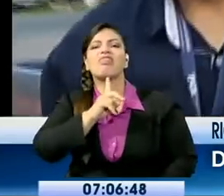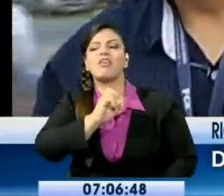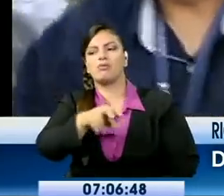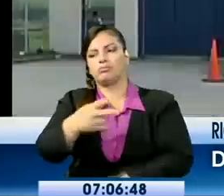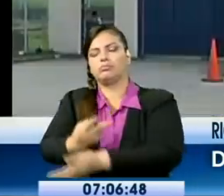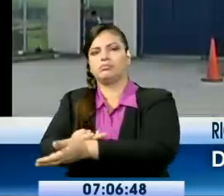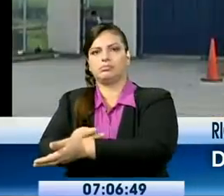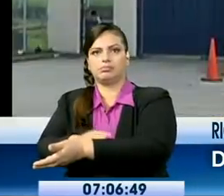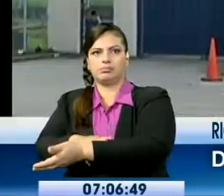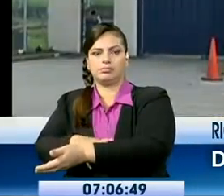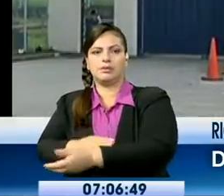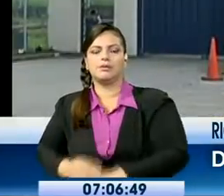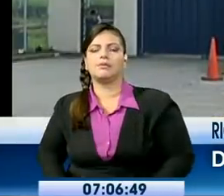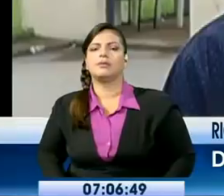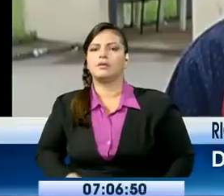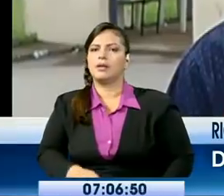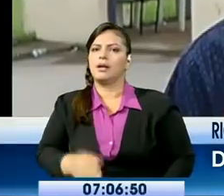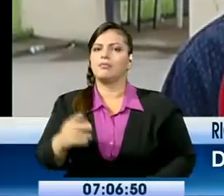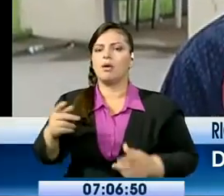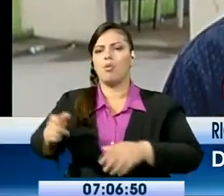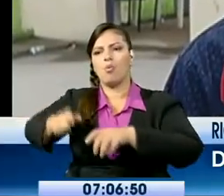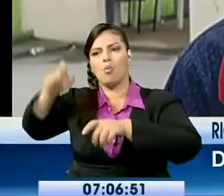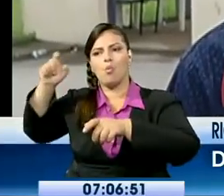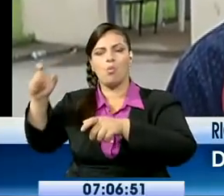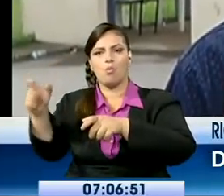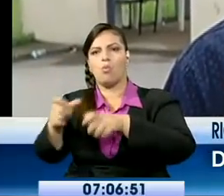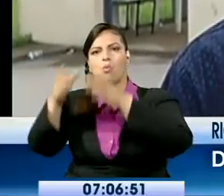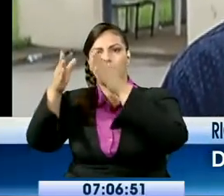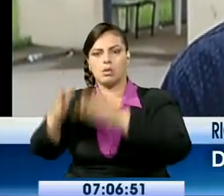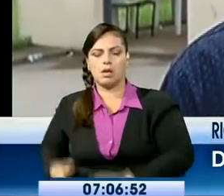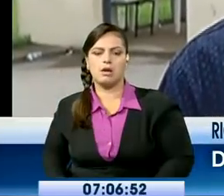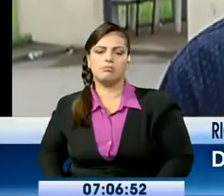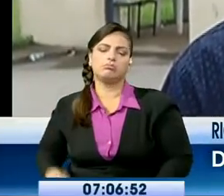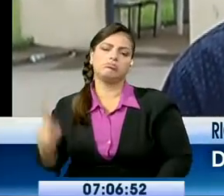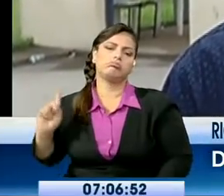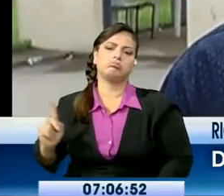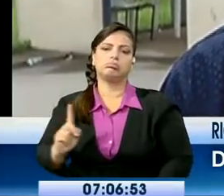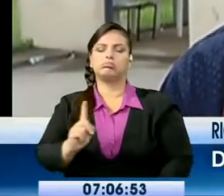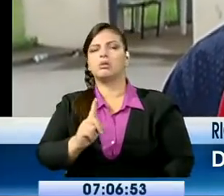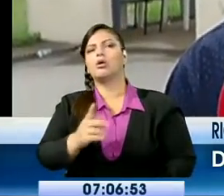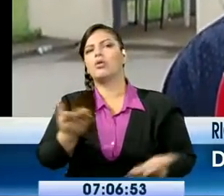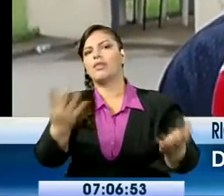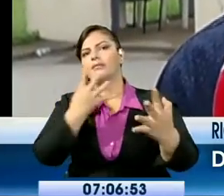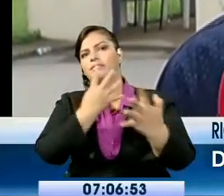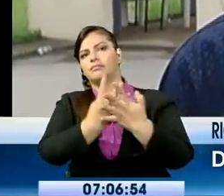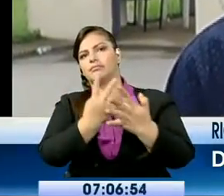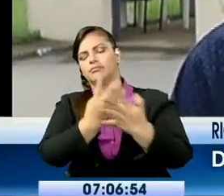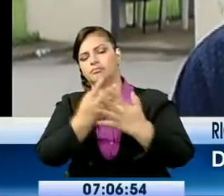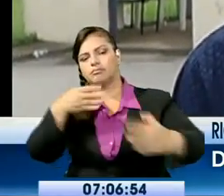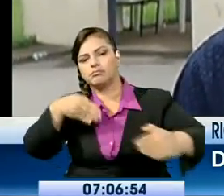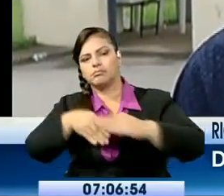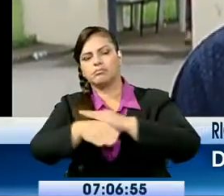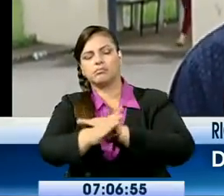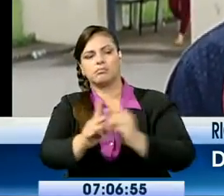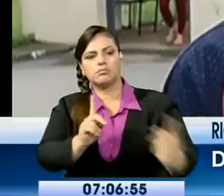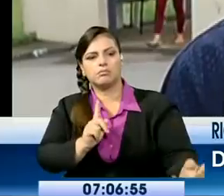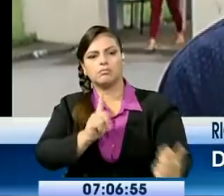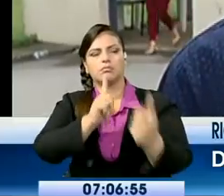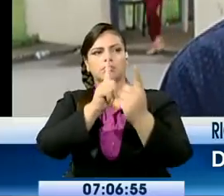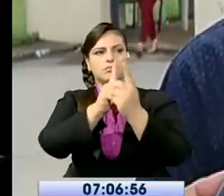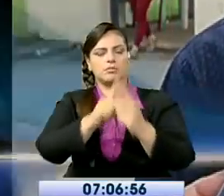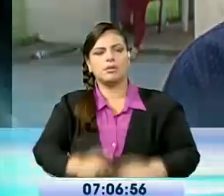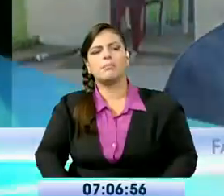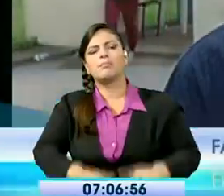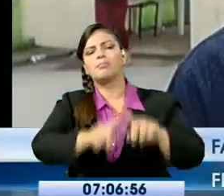celda por otro asunto. La fiscalía ha llegado a obtener los elementos necesarios del teléfono, de dónde